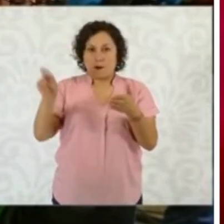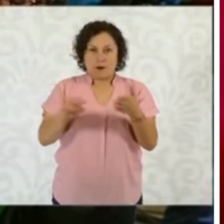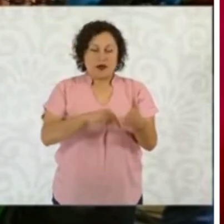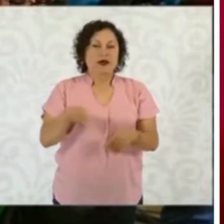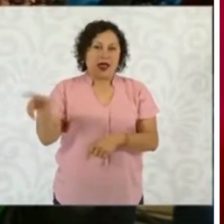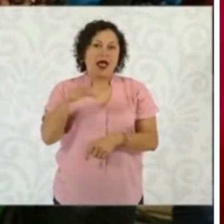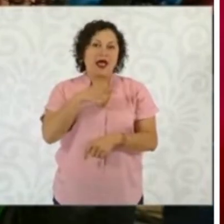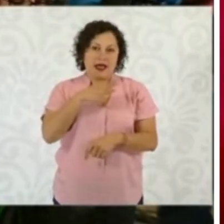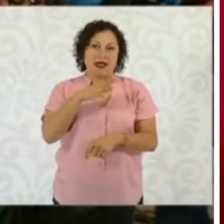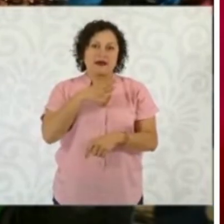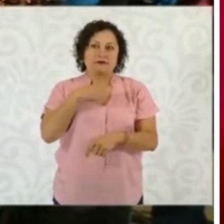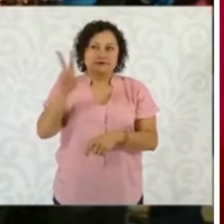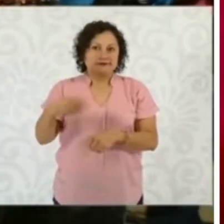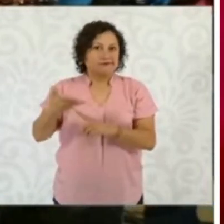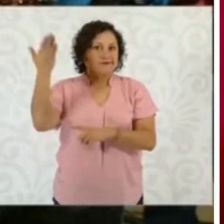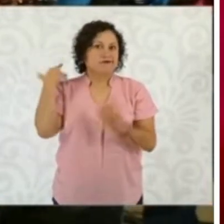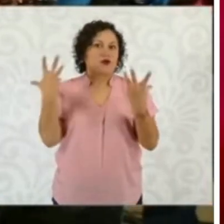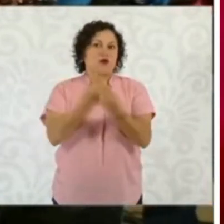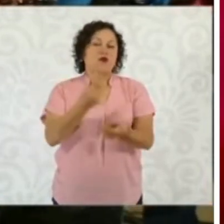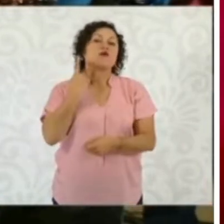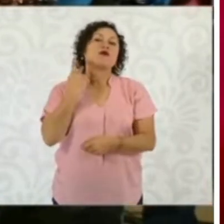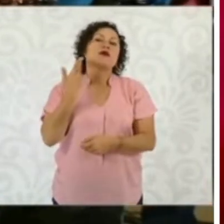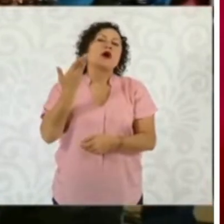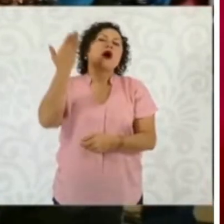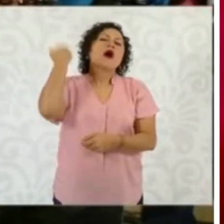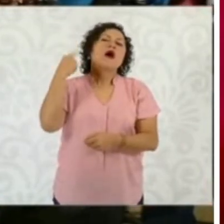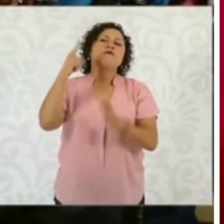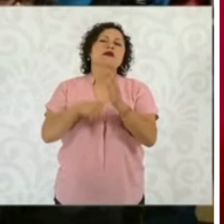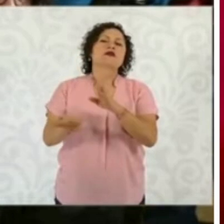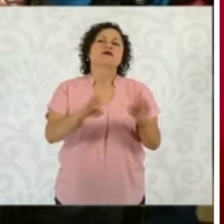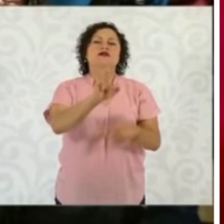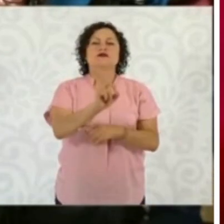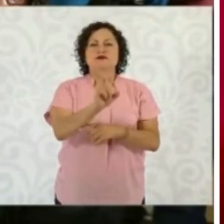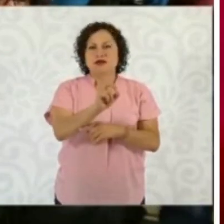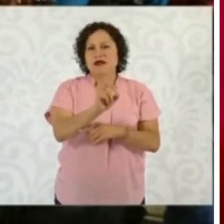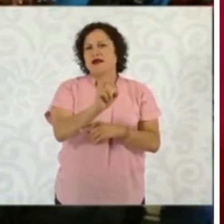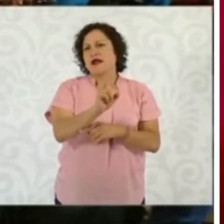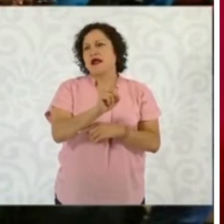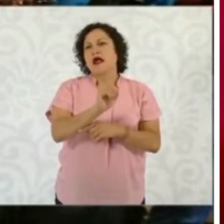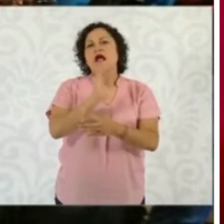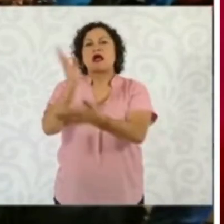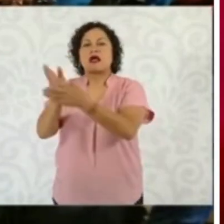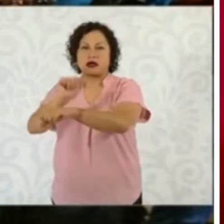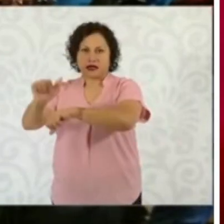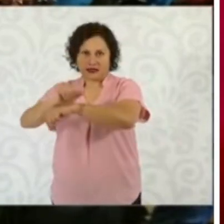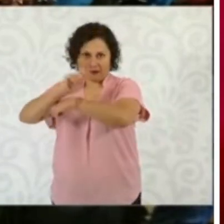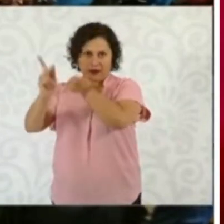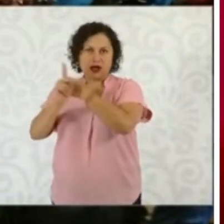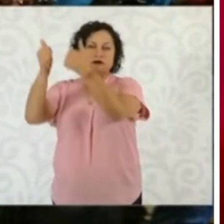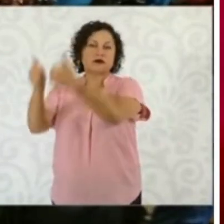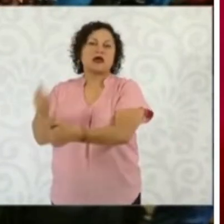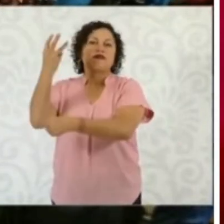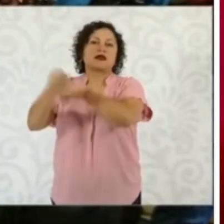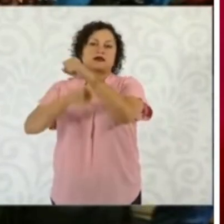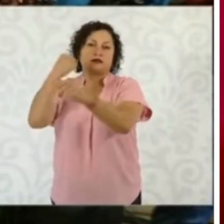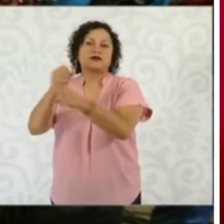eran prácticamente políticos. Él va por allá en los años 30 y se queda, en 33, se queda 3 años, porque anda huyendo, pues, de las